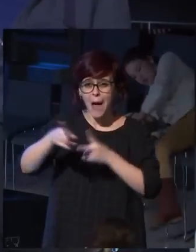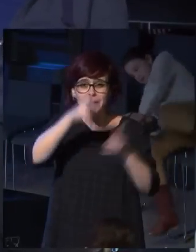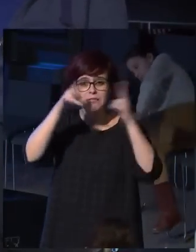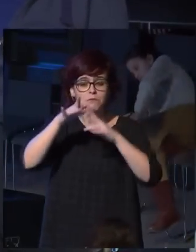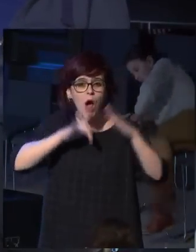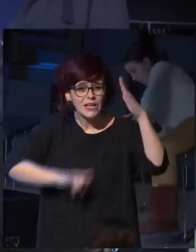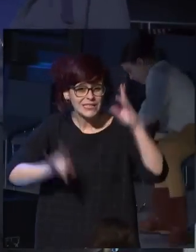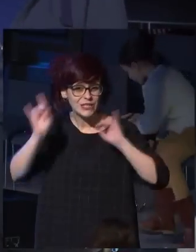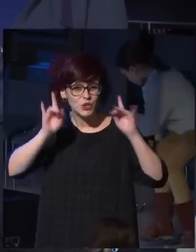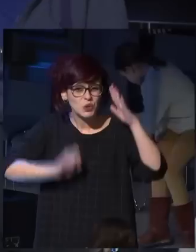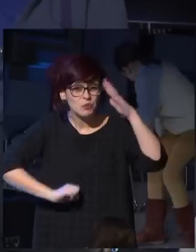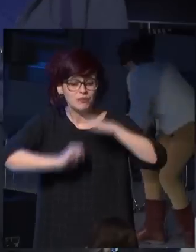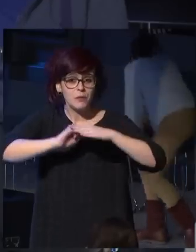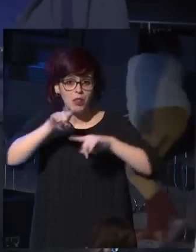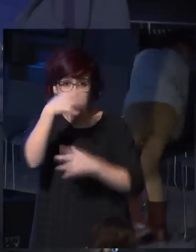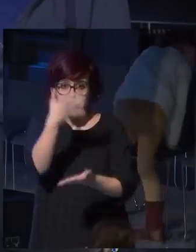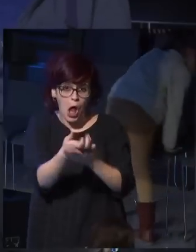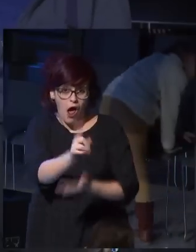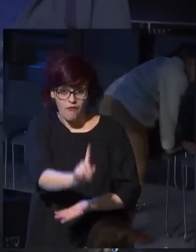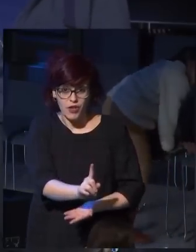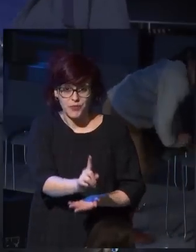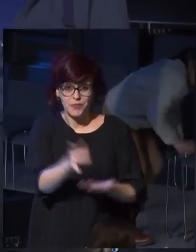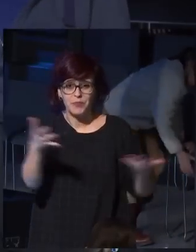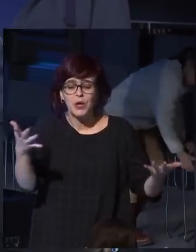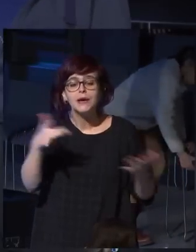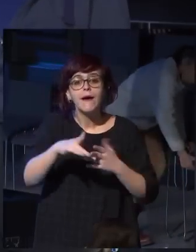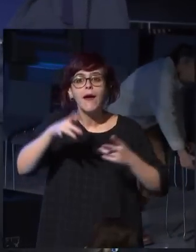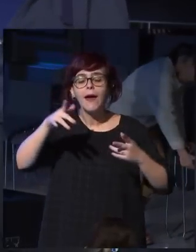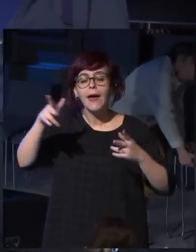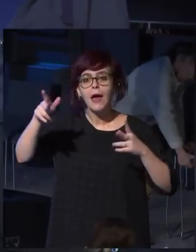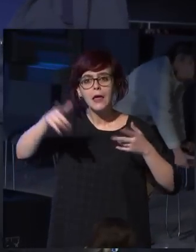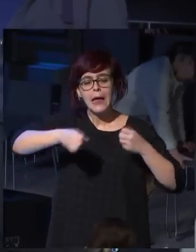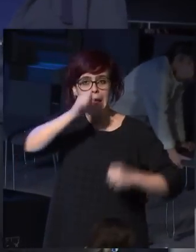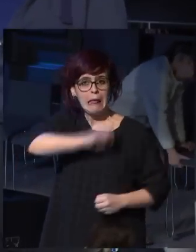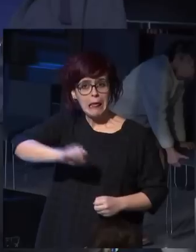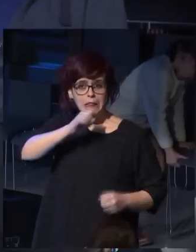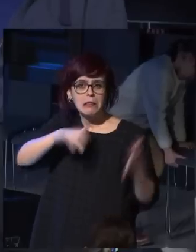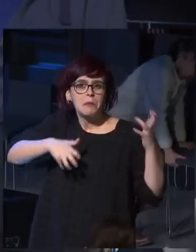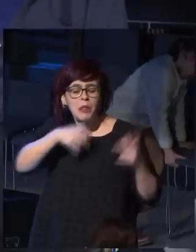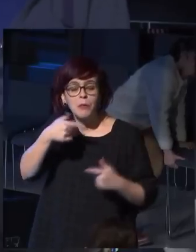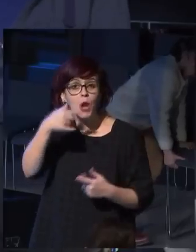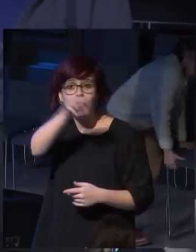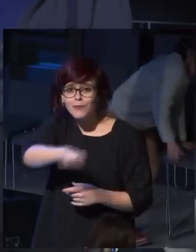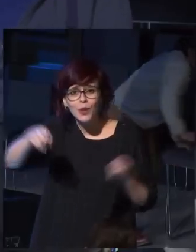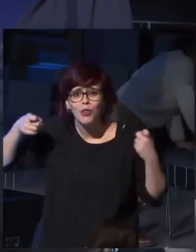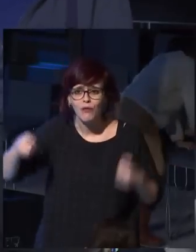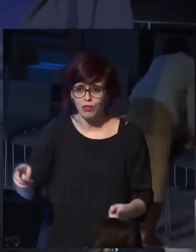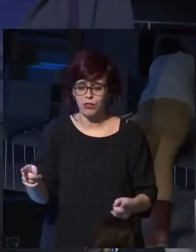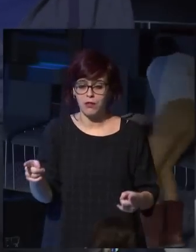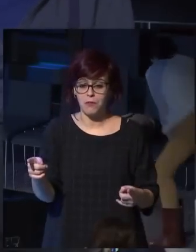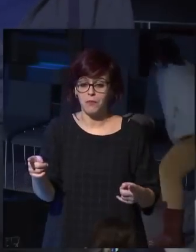si la interpretación es... Otra cosa es que no se grabe, ¿no? Claro. Si la interpretación es buena, no hace falta repetirla.